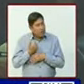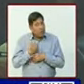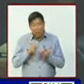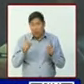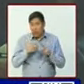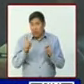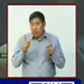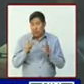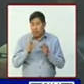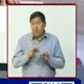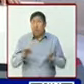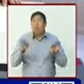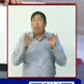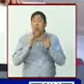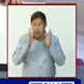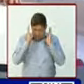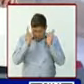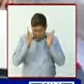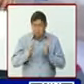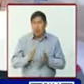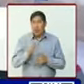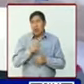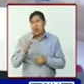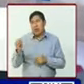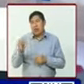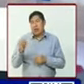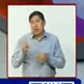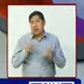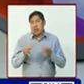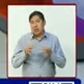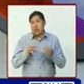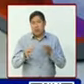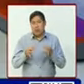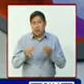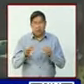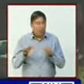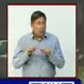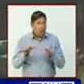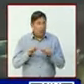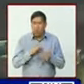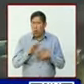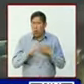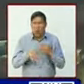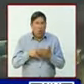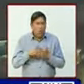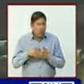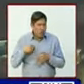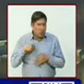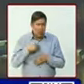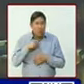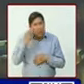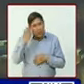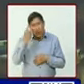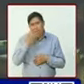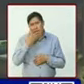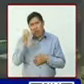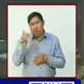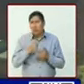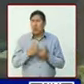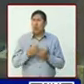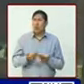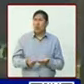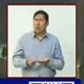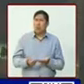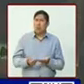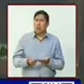¿no? Pero qué importante es la atención oportuna. Y bueno, le explicaba a él, pero nos explicaba también a todos que hemos entendido un poco mejor cómo